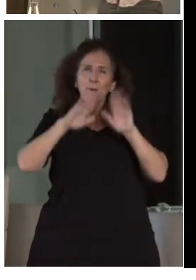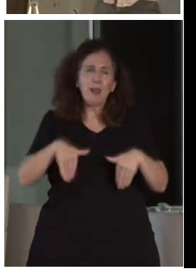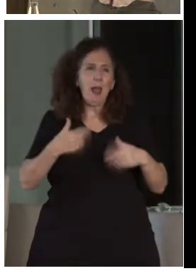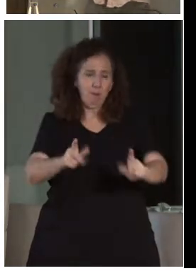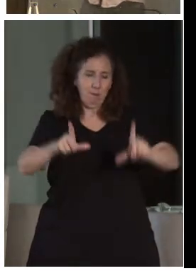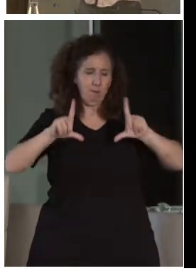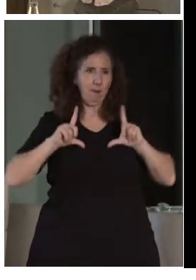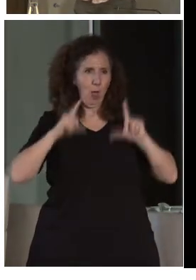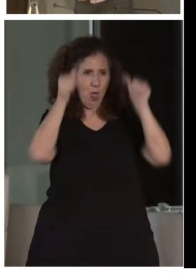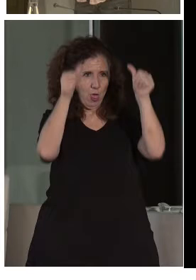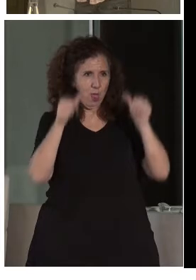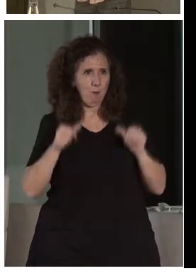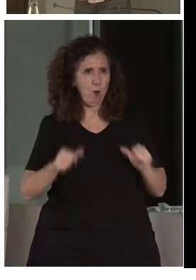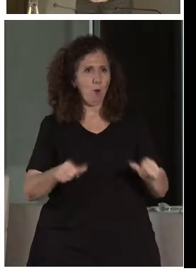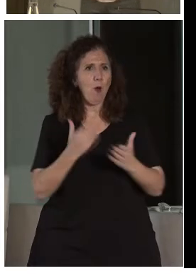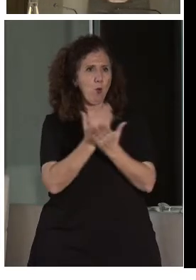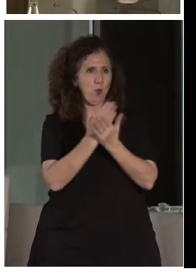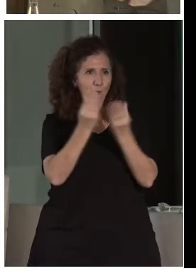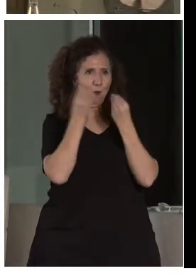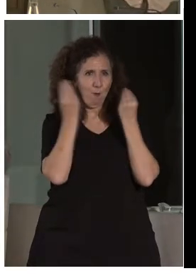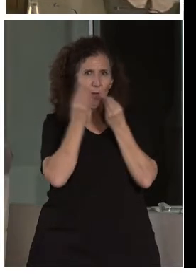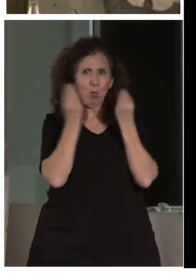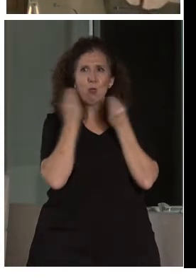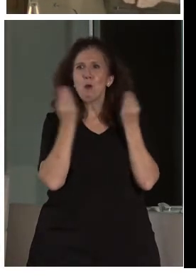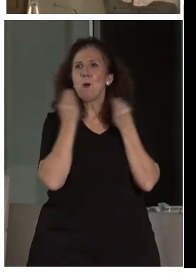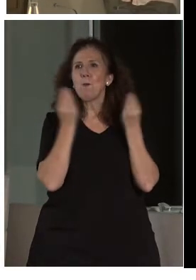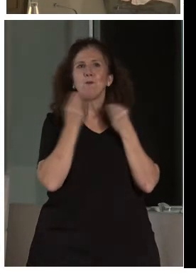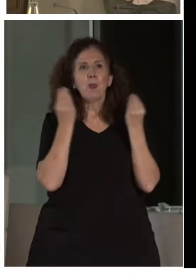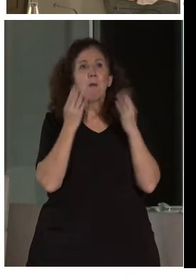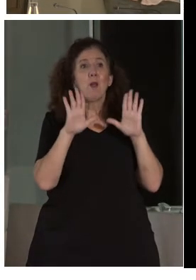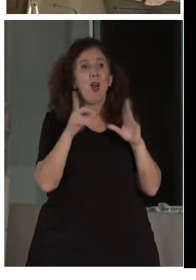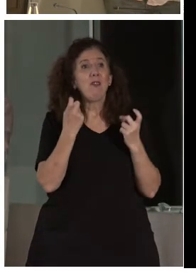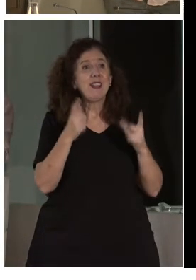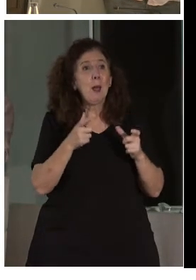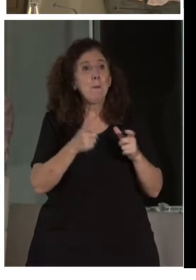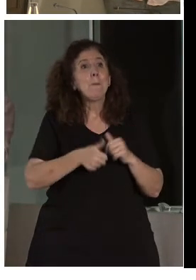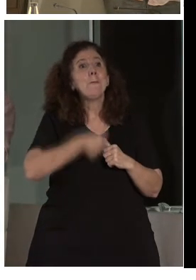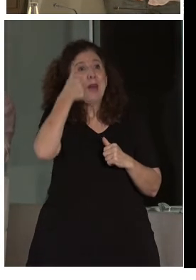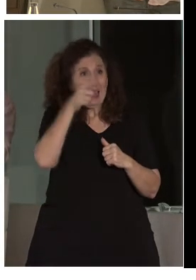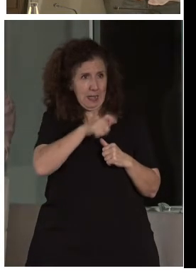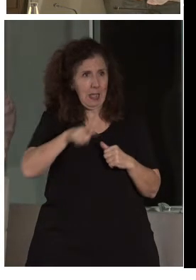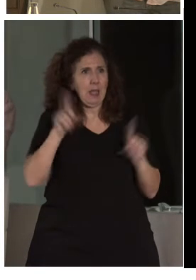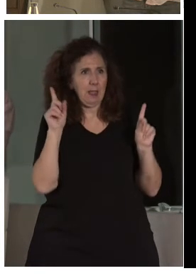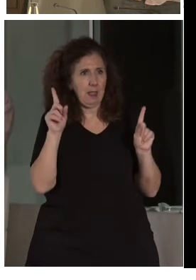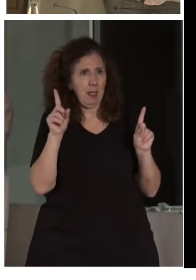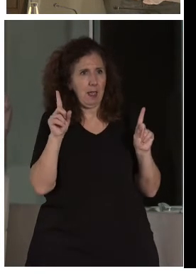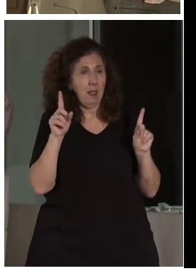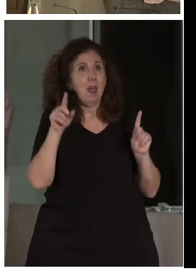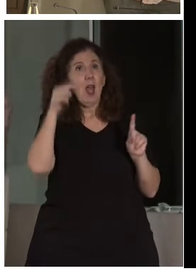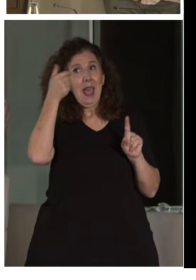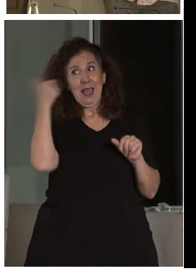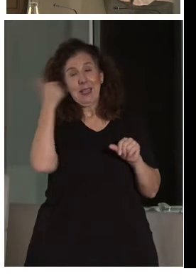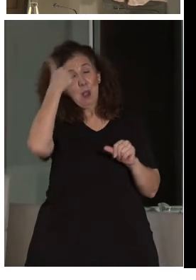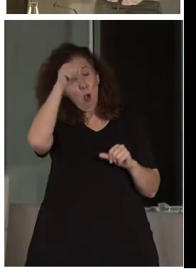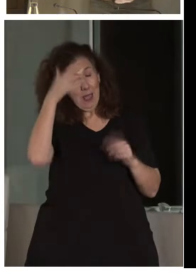¿Ok? Porque era un curso formativo que organizábamos. Más gente necesitamos. Estábamos hablando, ahora mismo éramos Blaise que sabía